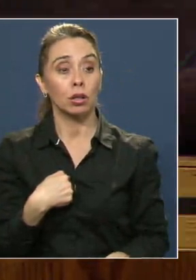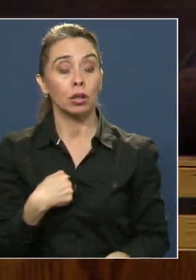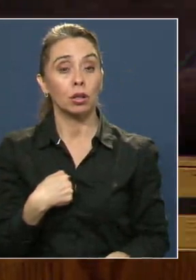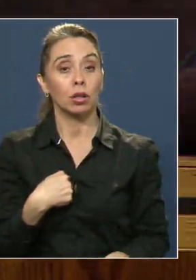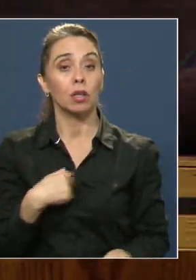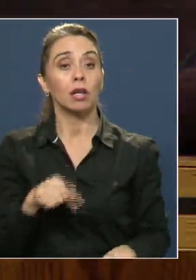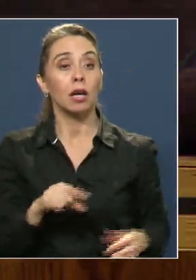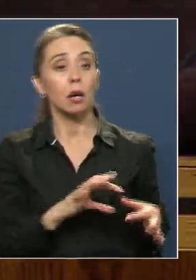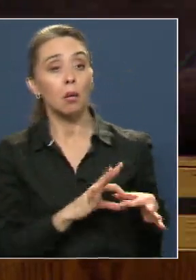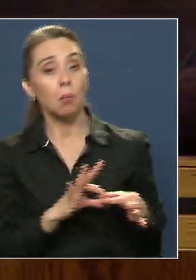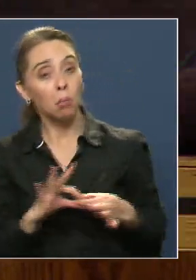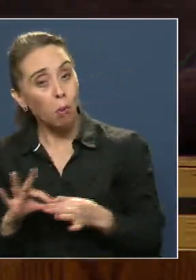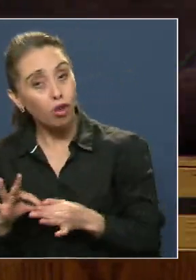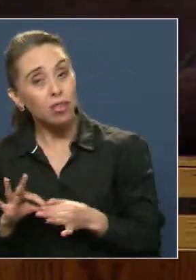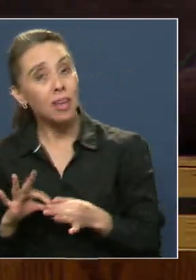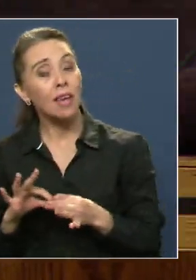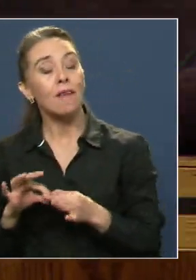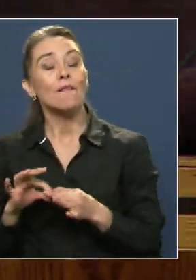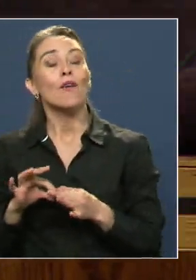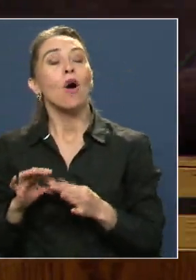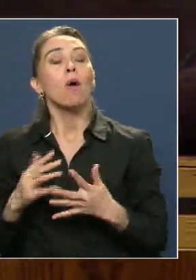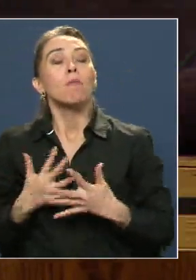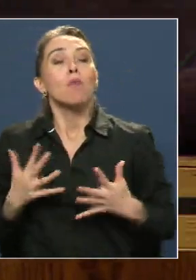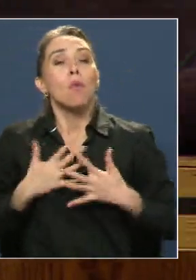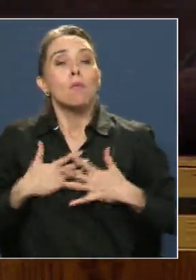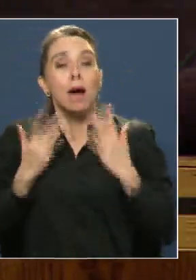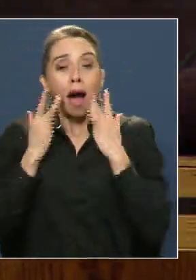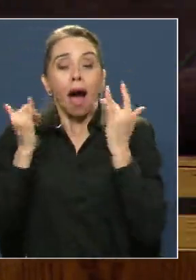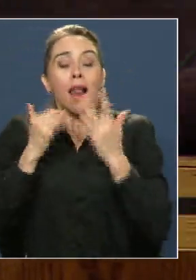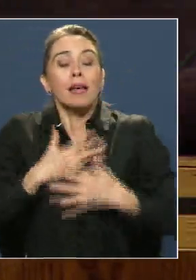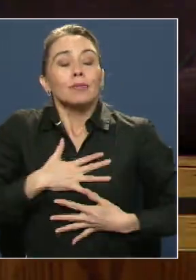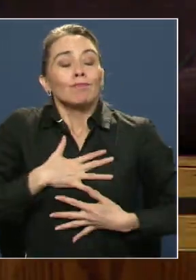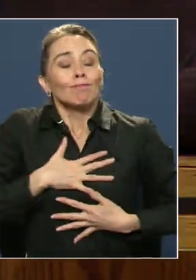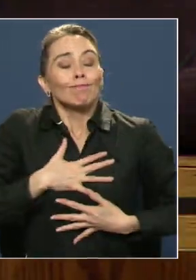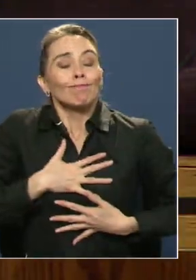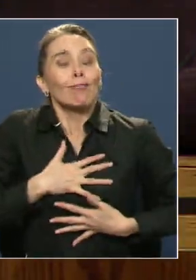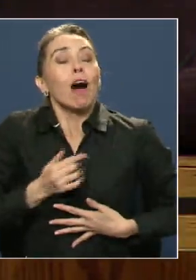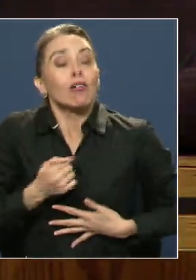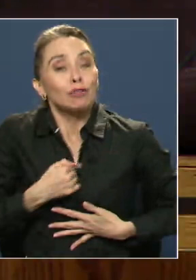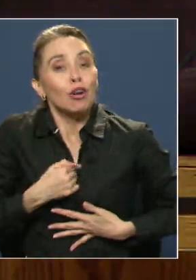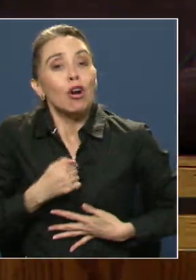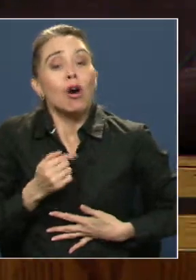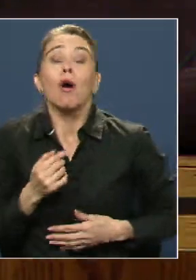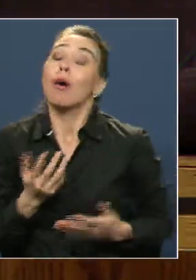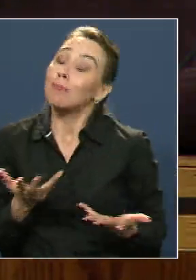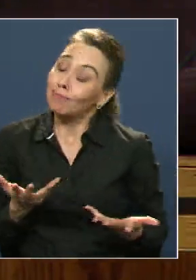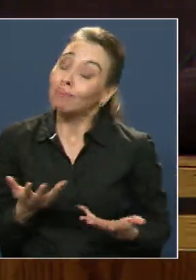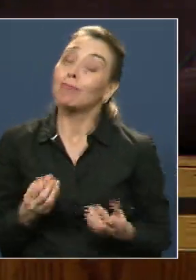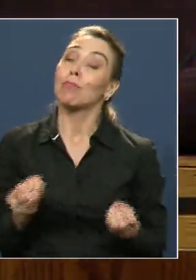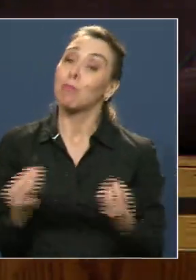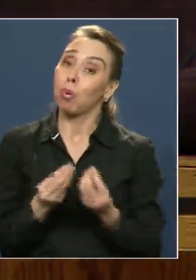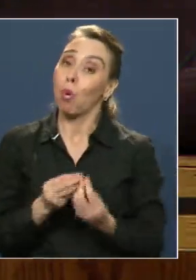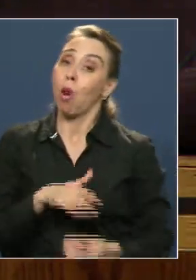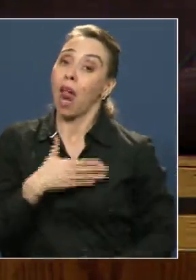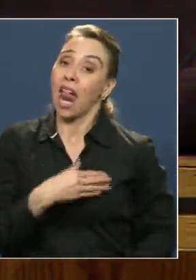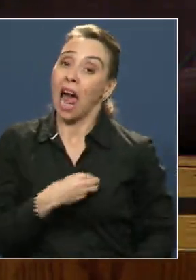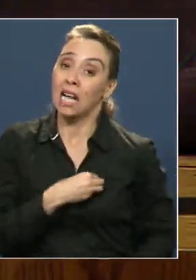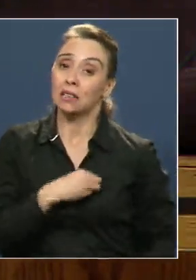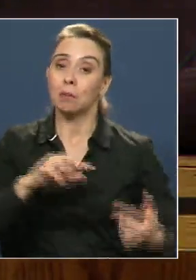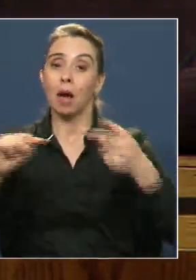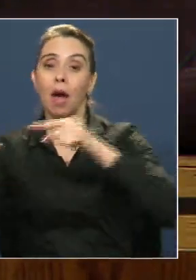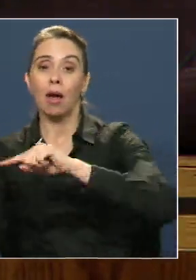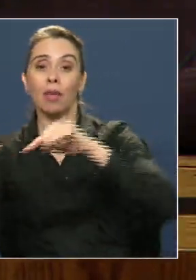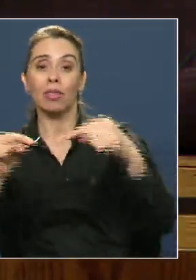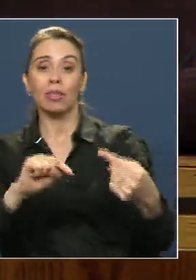Eso es motivo de mucha alegría y satisfacción. Lo que me da mucha lástima es el debate que se produce